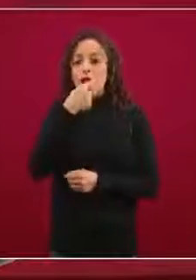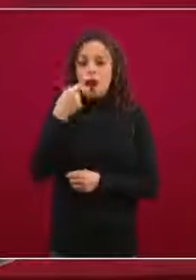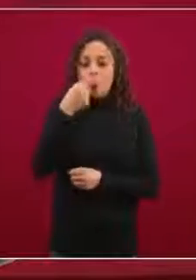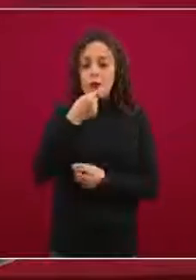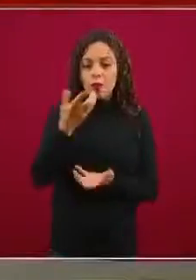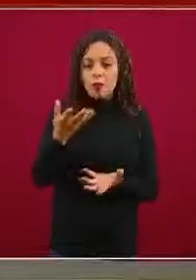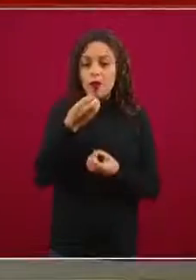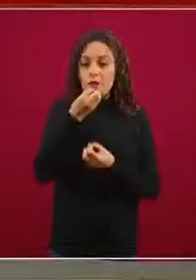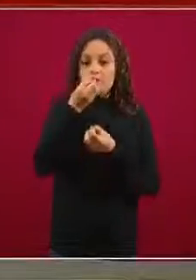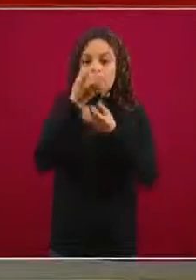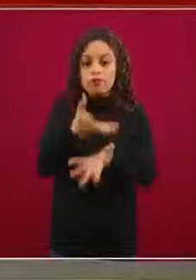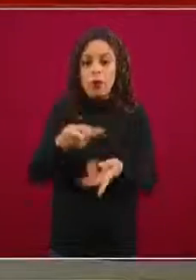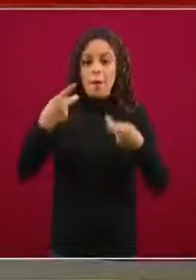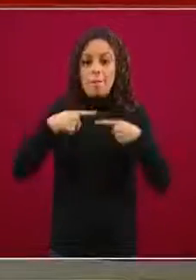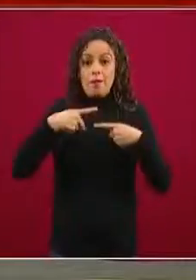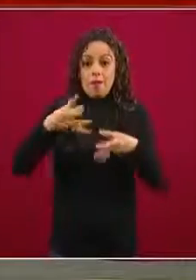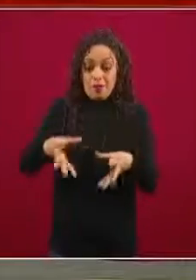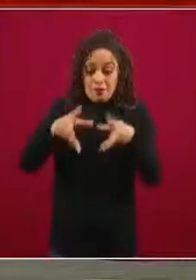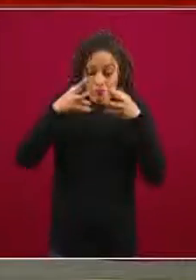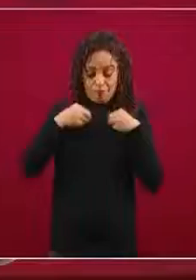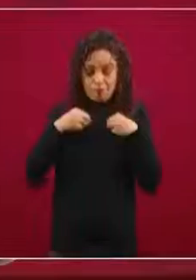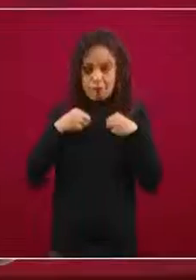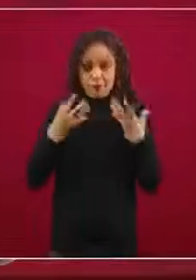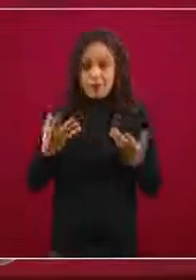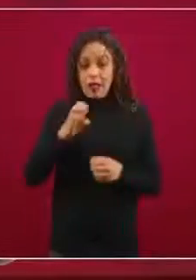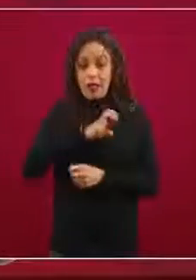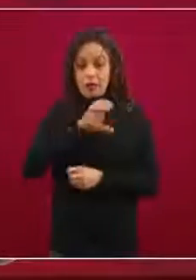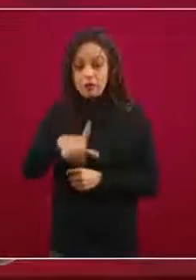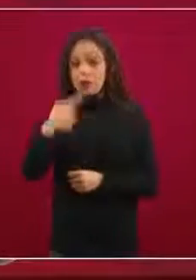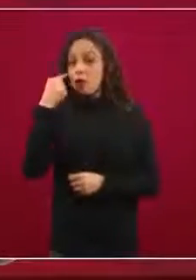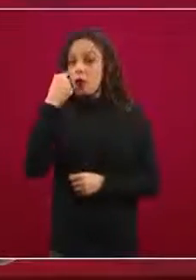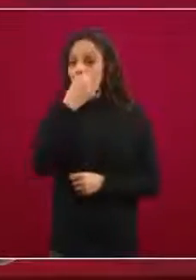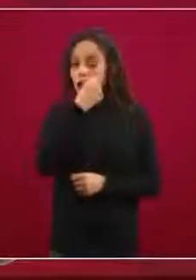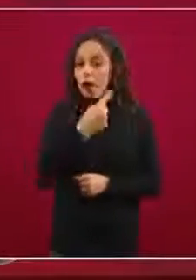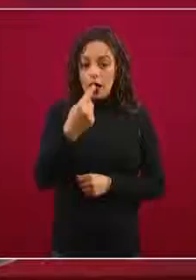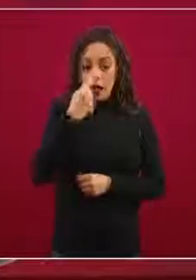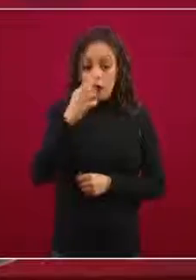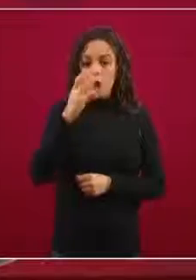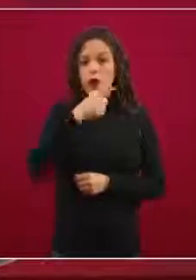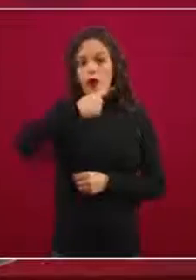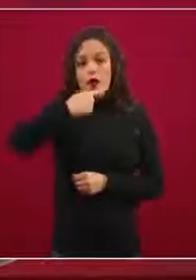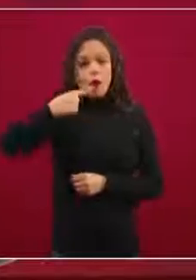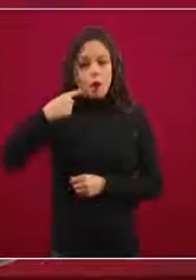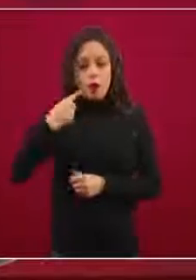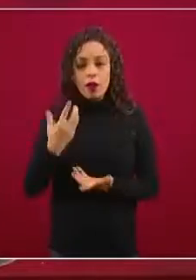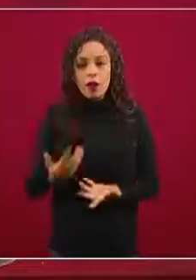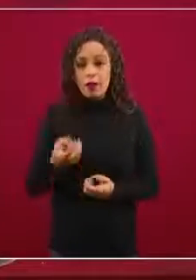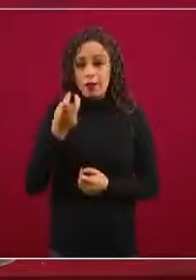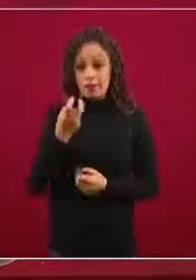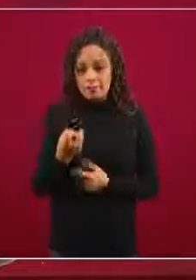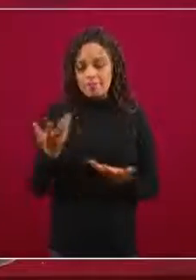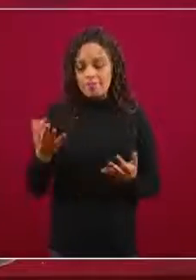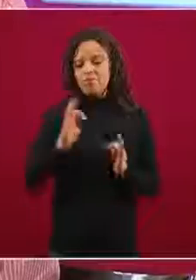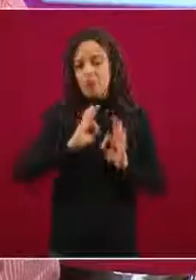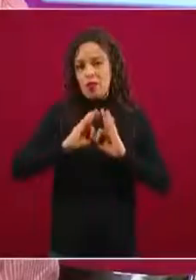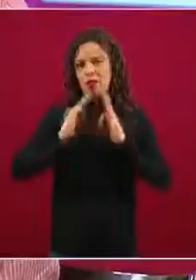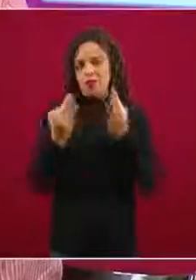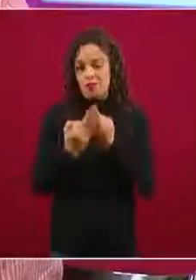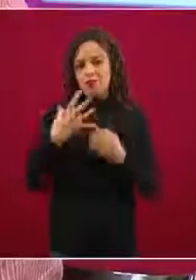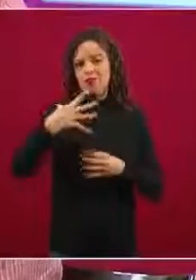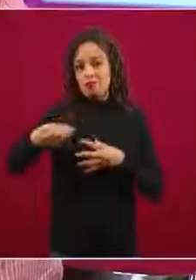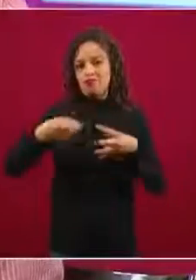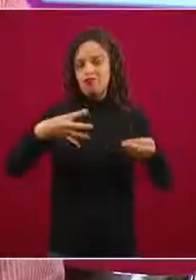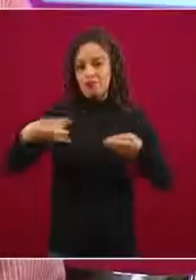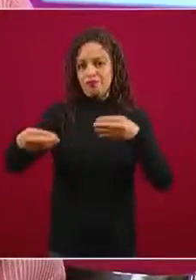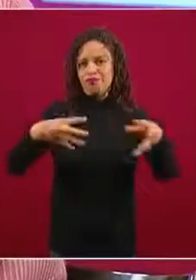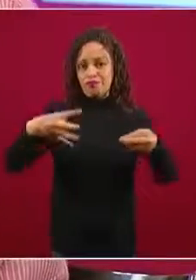encima a la otra persona, particularmente en los ojos, en la nariz o en la boca, y que ese sea el mecanismo por el que se contagie. También hemos